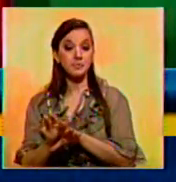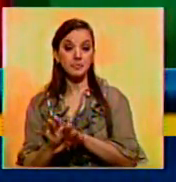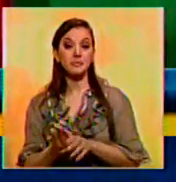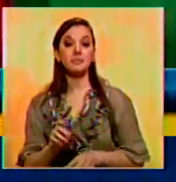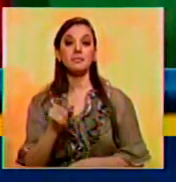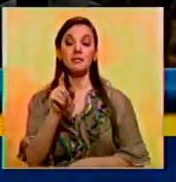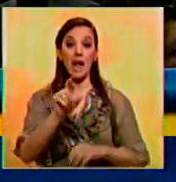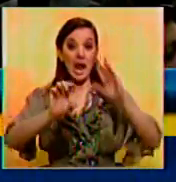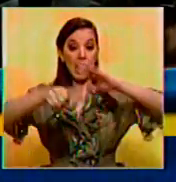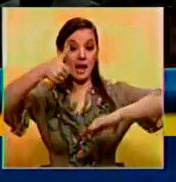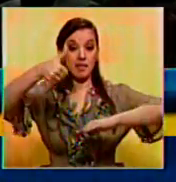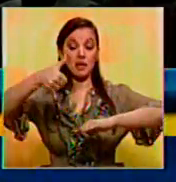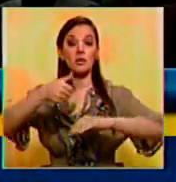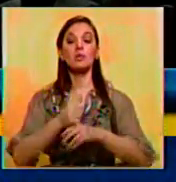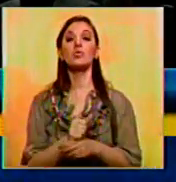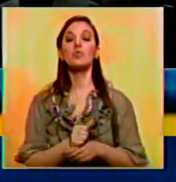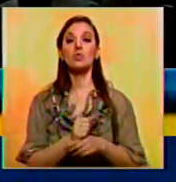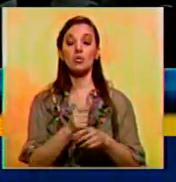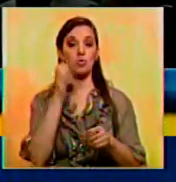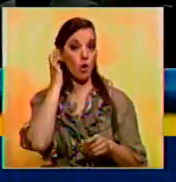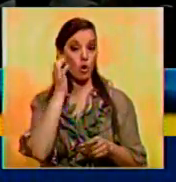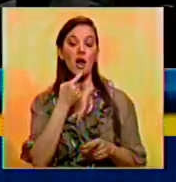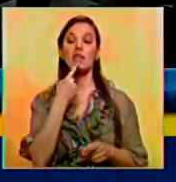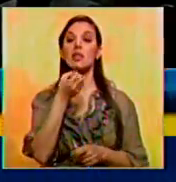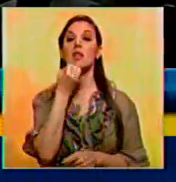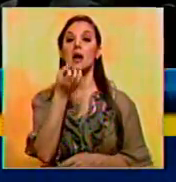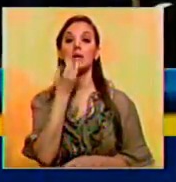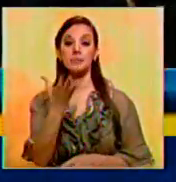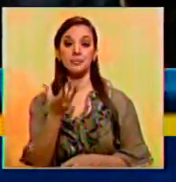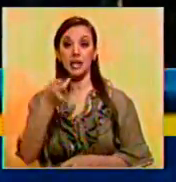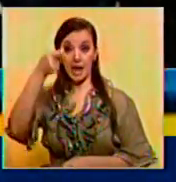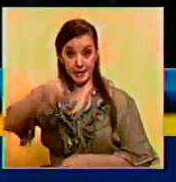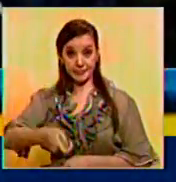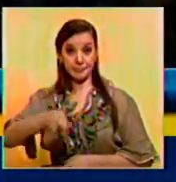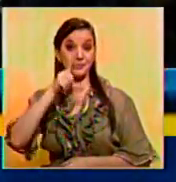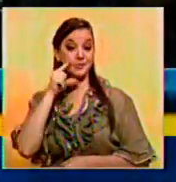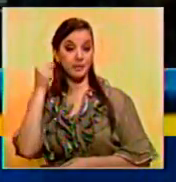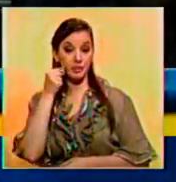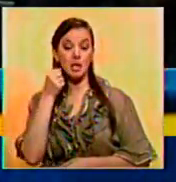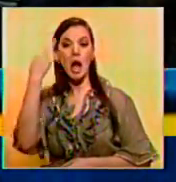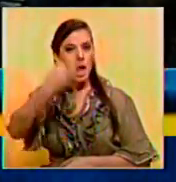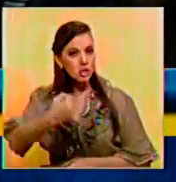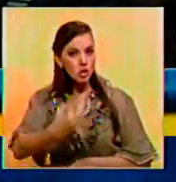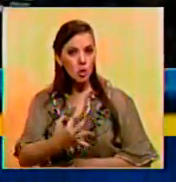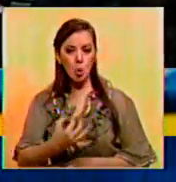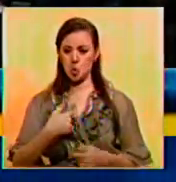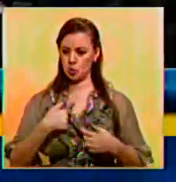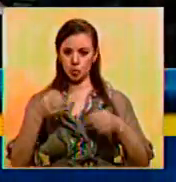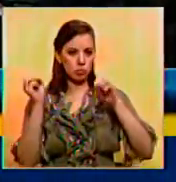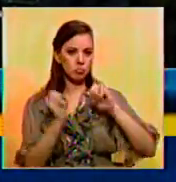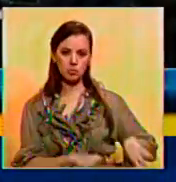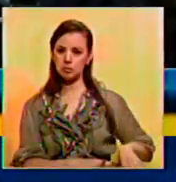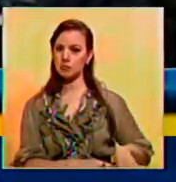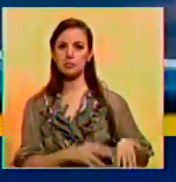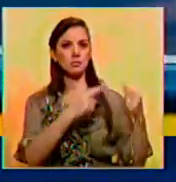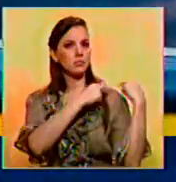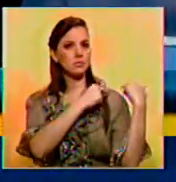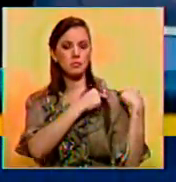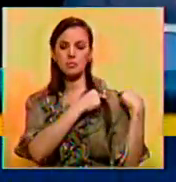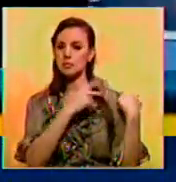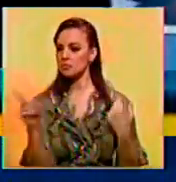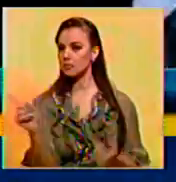del fmi declaró el martes en la corte de justicia francesa y aseguró que no renunciará a su cargo en el organismo